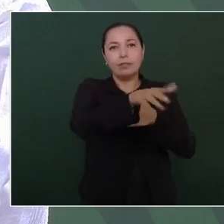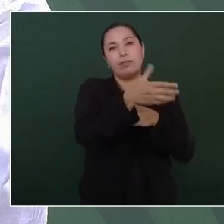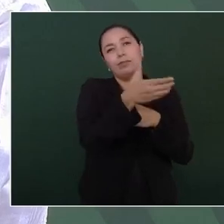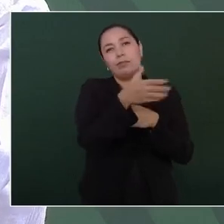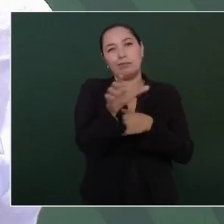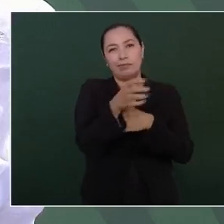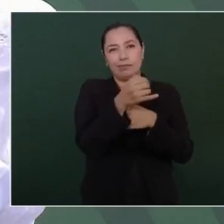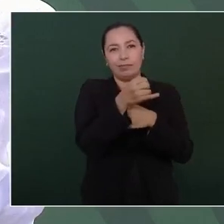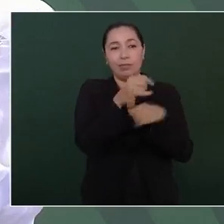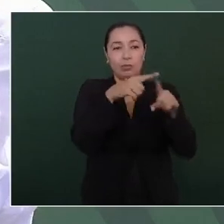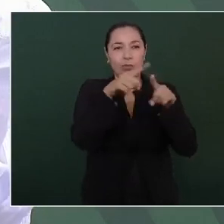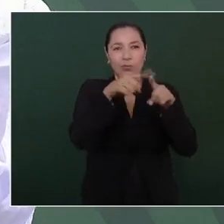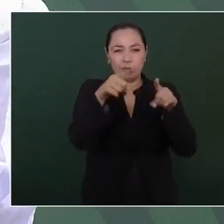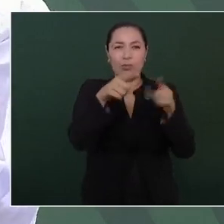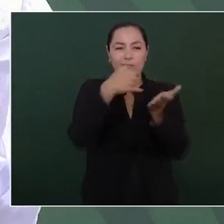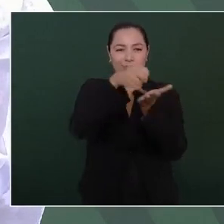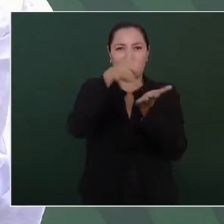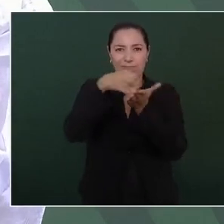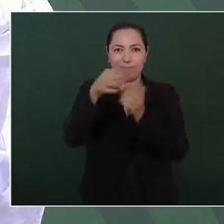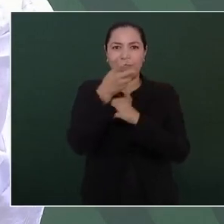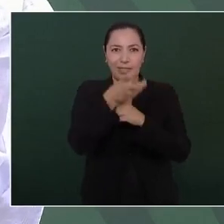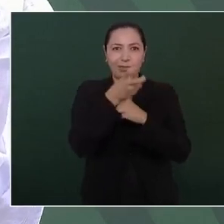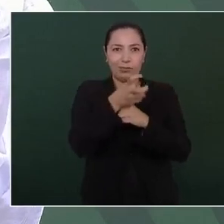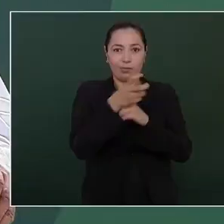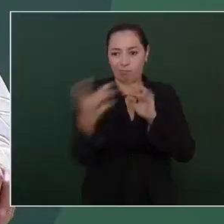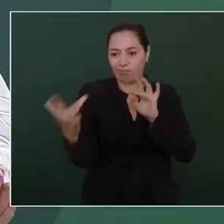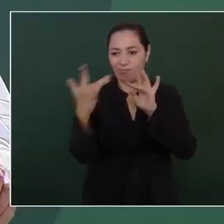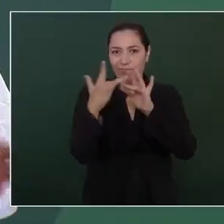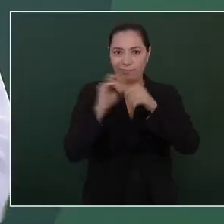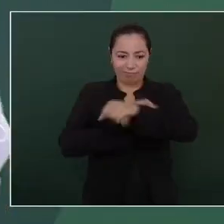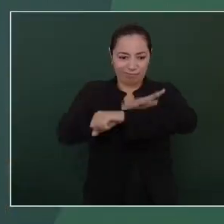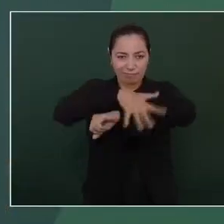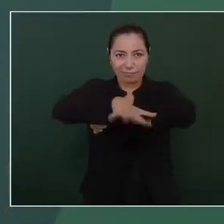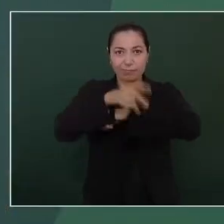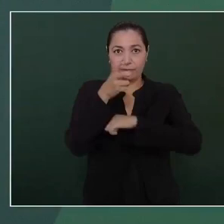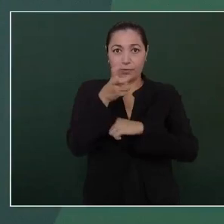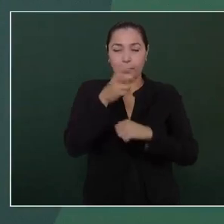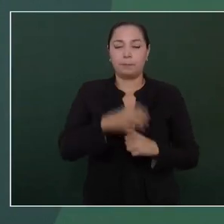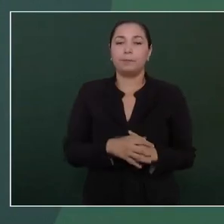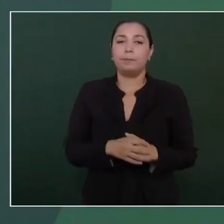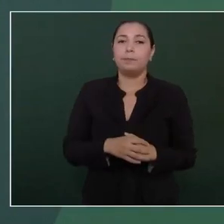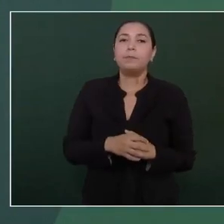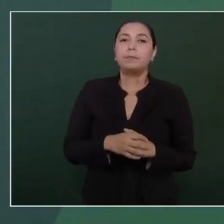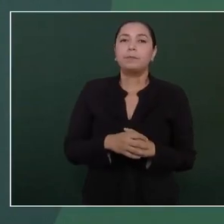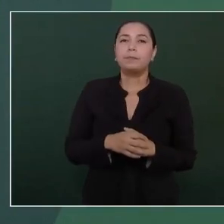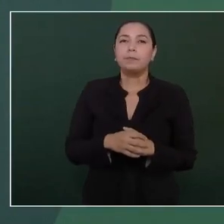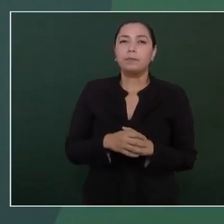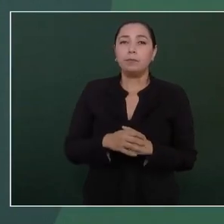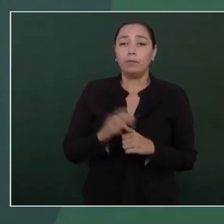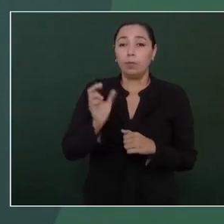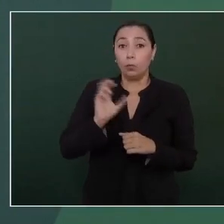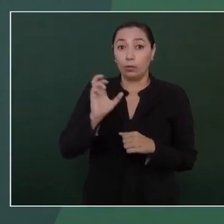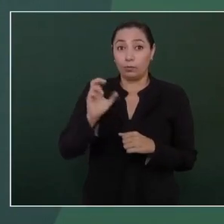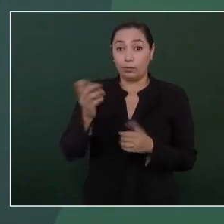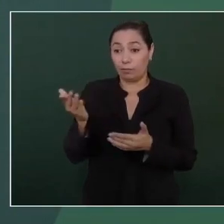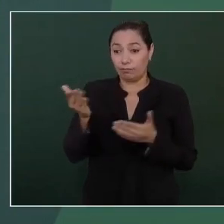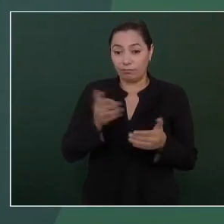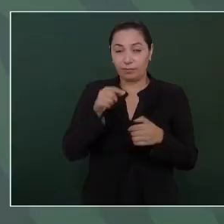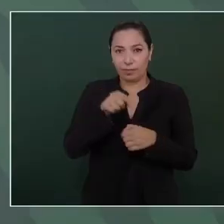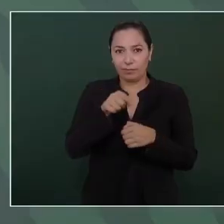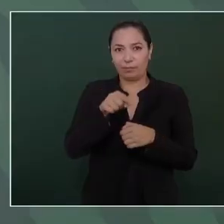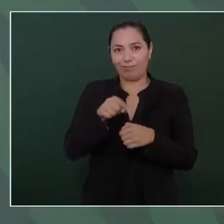presa Picacho. Al llegar al gobierno, terminamos de resolver lo del